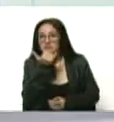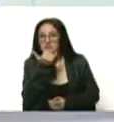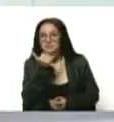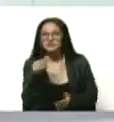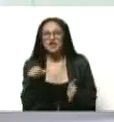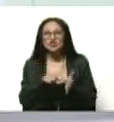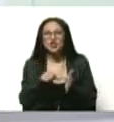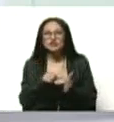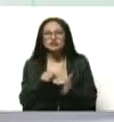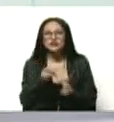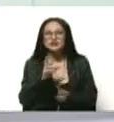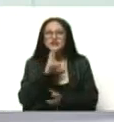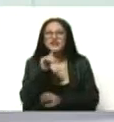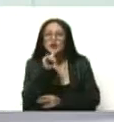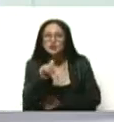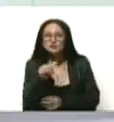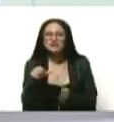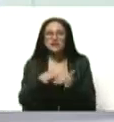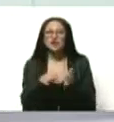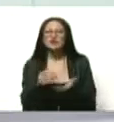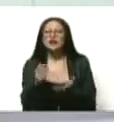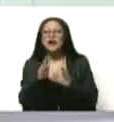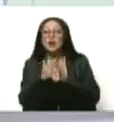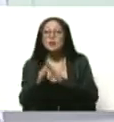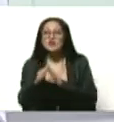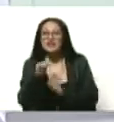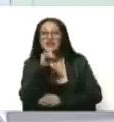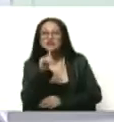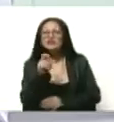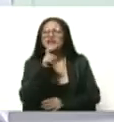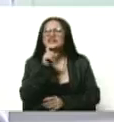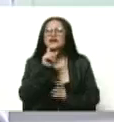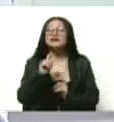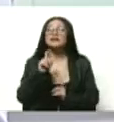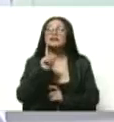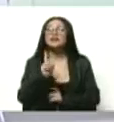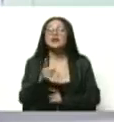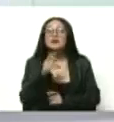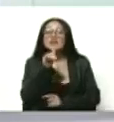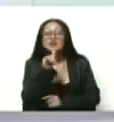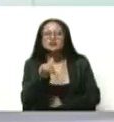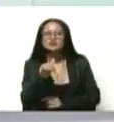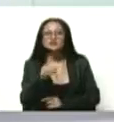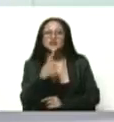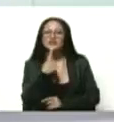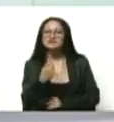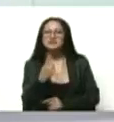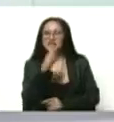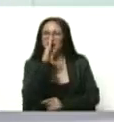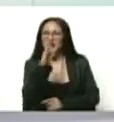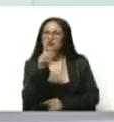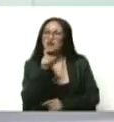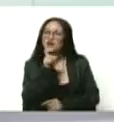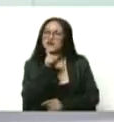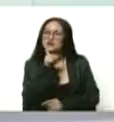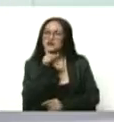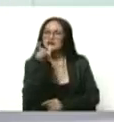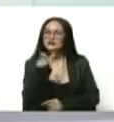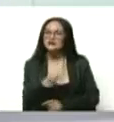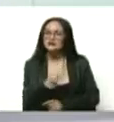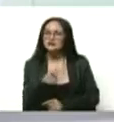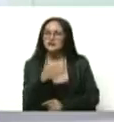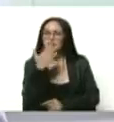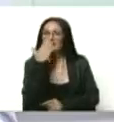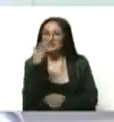¿dónde reportan directamente las comunidades, a quién se le debe reportar y canalizar la denuncia ante